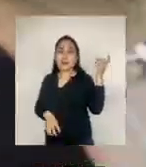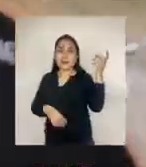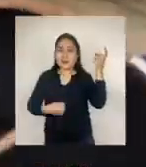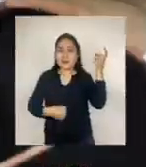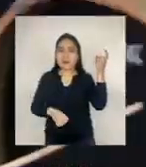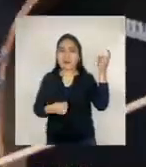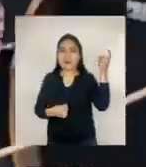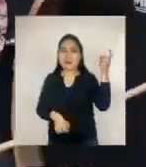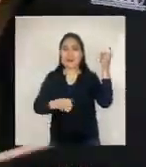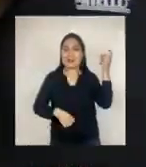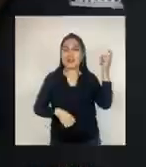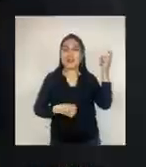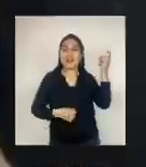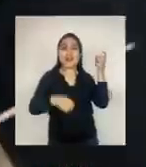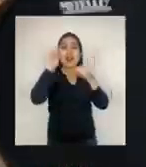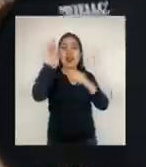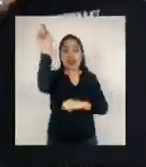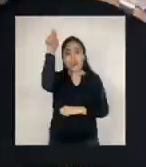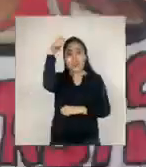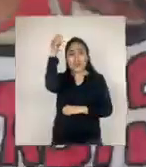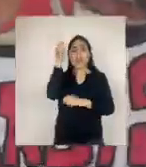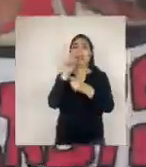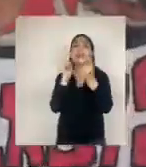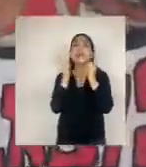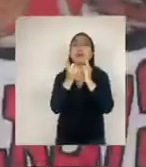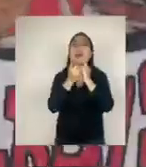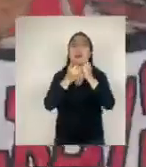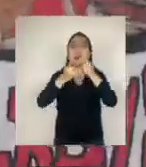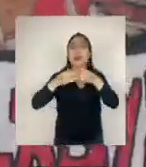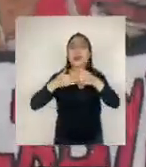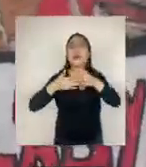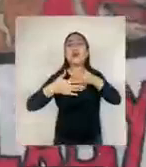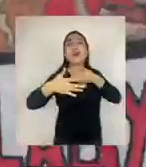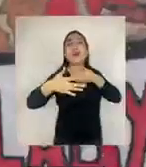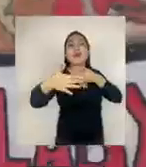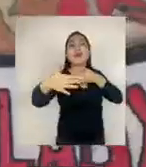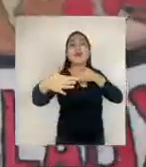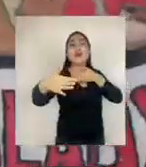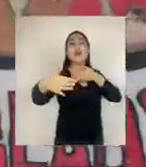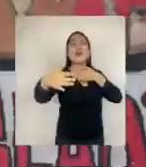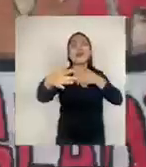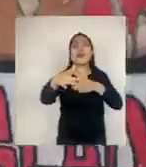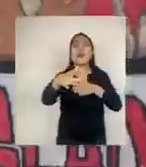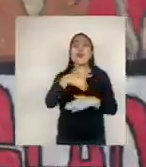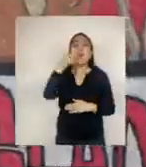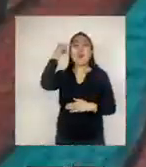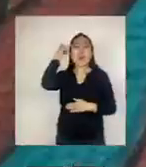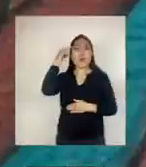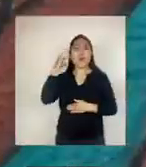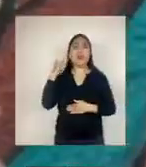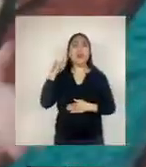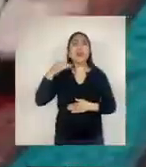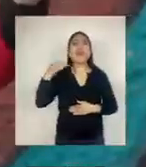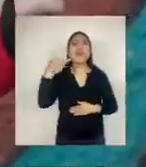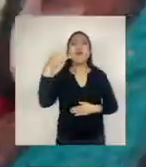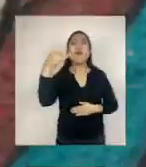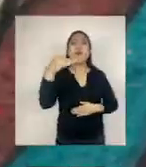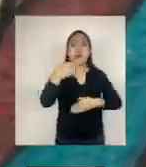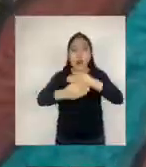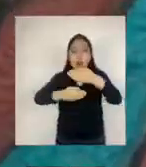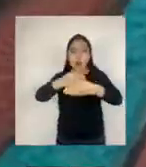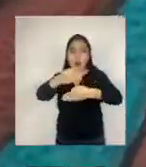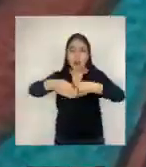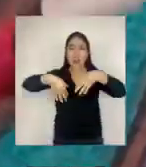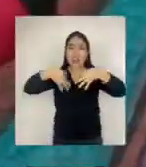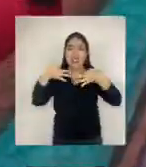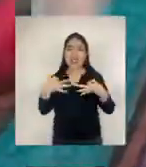tiempo, te implica, bueno, plata, pero plata puesta como, no gasto así como, o sea, uno lo gasta, pero en el fondo uno lo pone